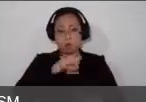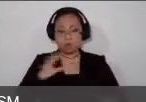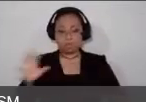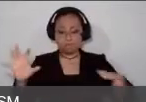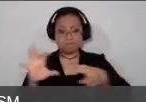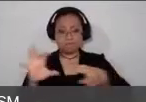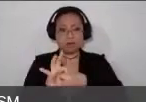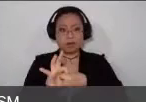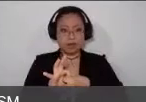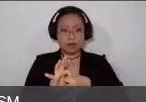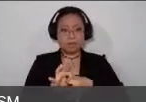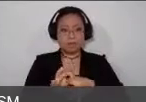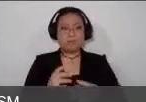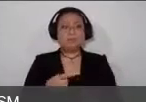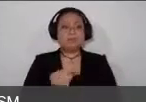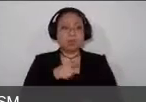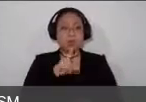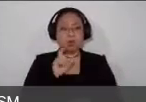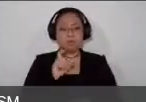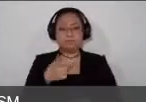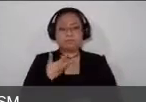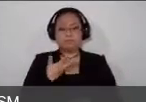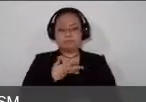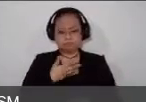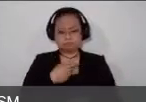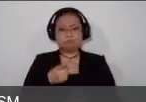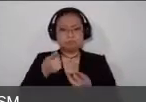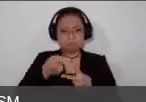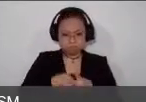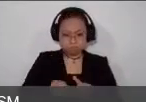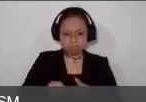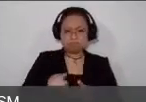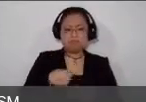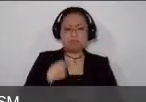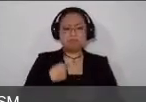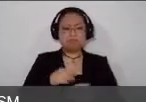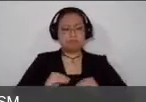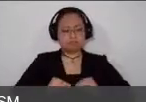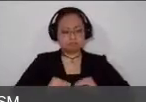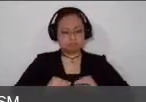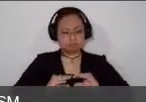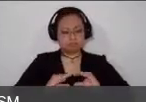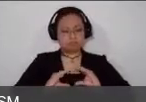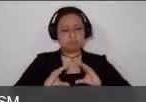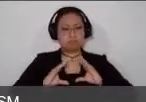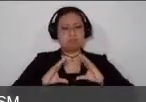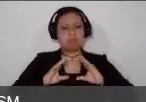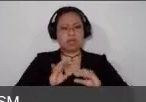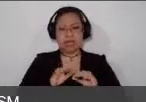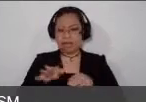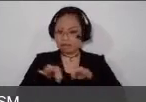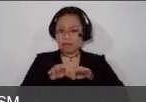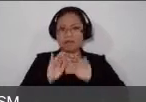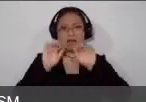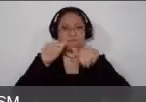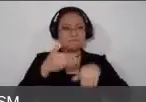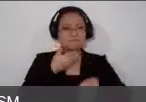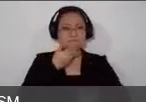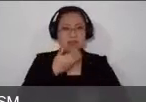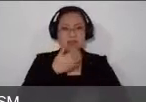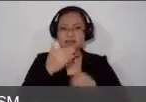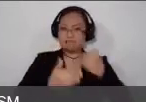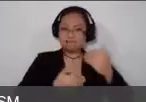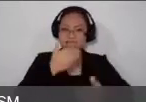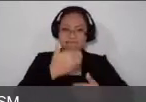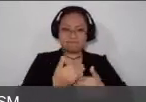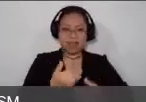cuando ya tenga su autoestima su trabajo y todo yo creo que estas